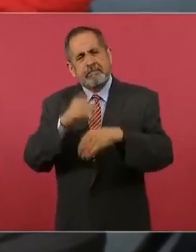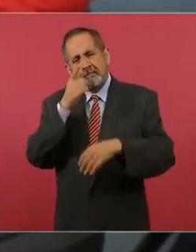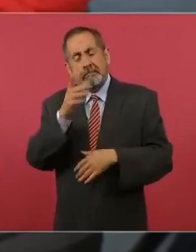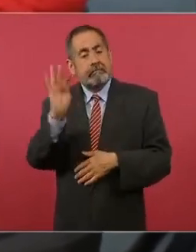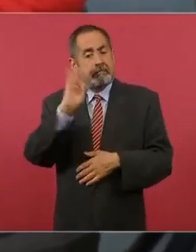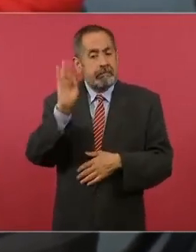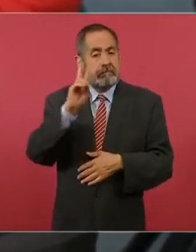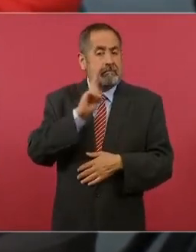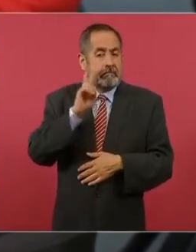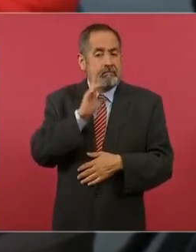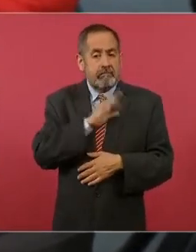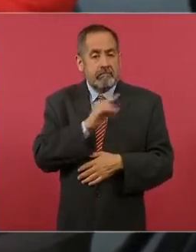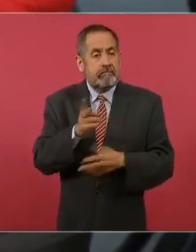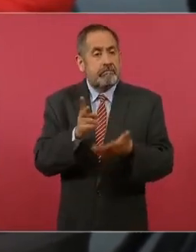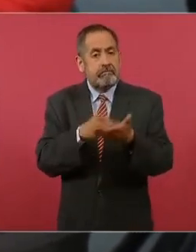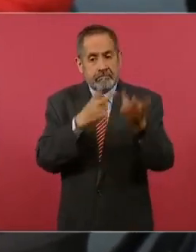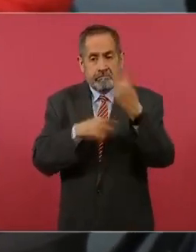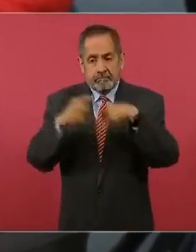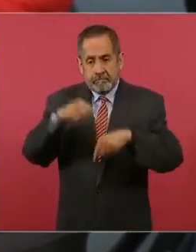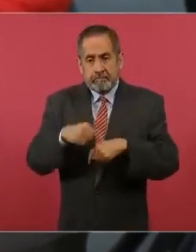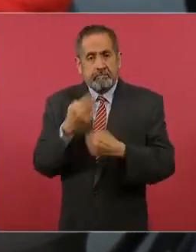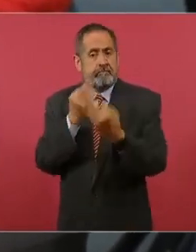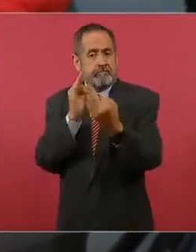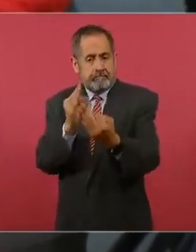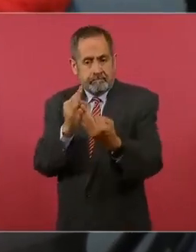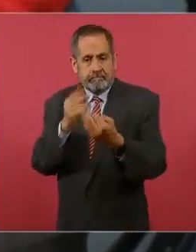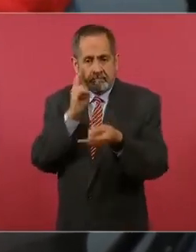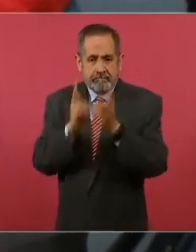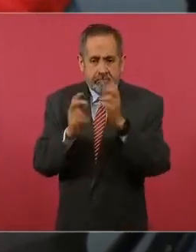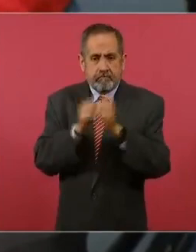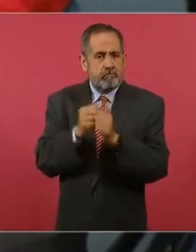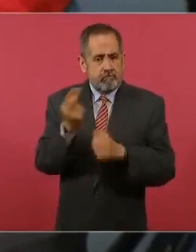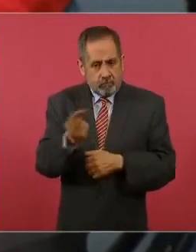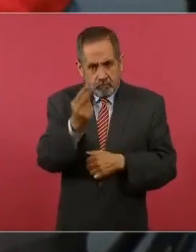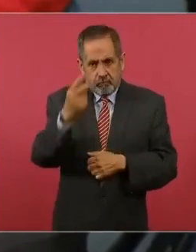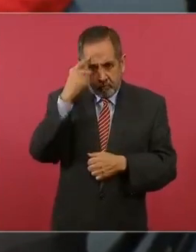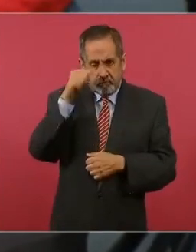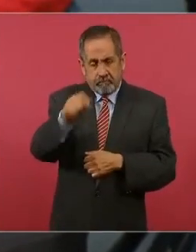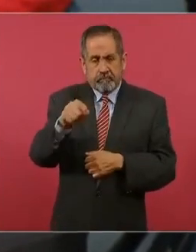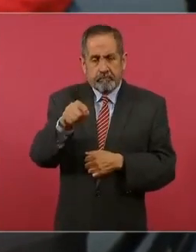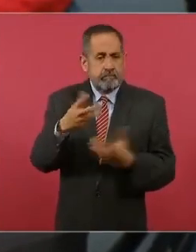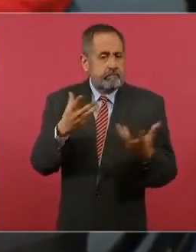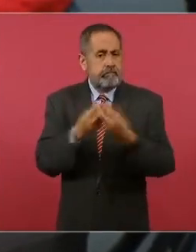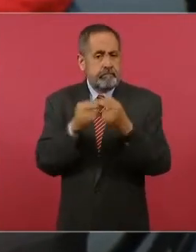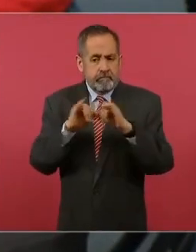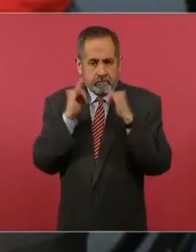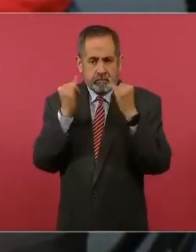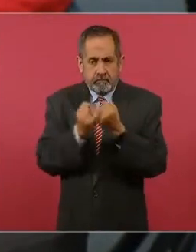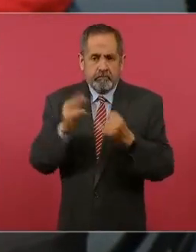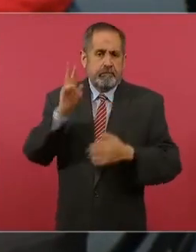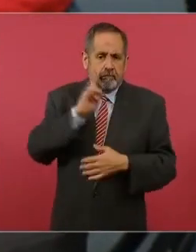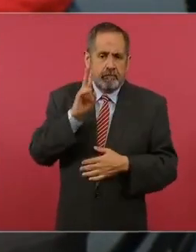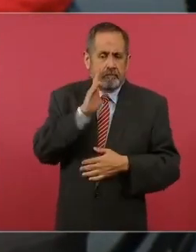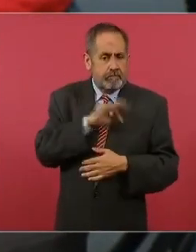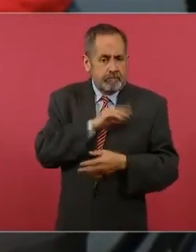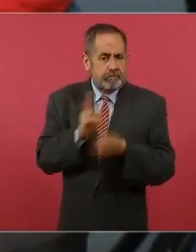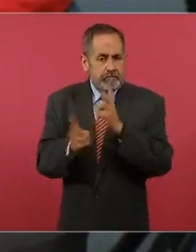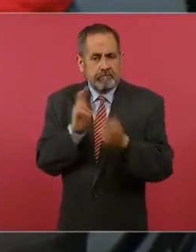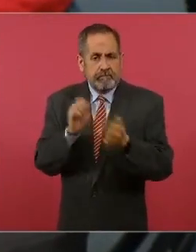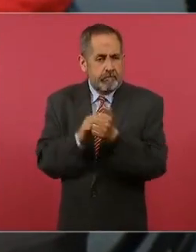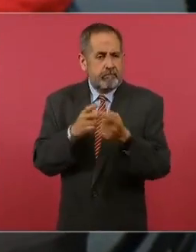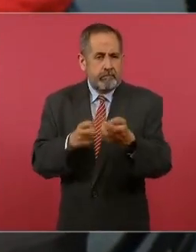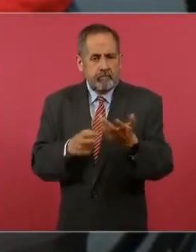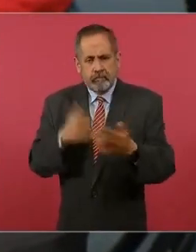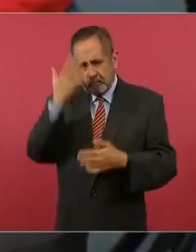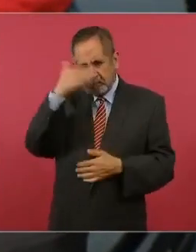la posibilidad de venir a las mañaneras, de tal vez buscarlo, presidente, de que se reúna con usted para que pues bueno puedan platicar sobre esta